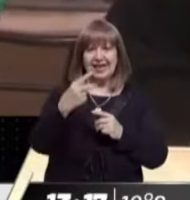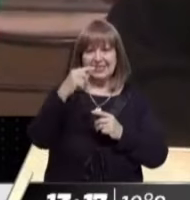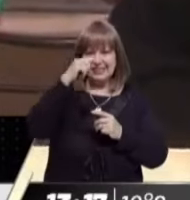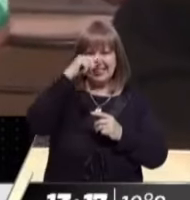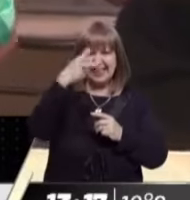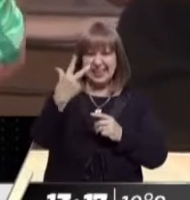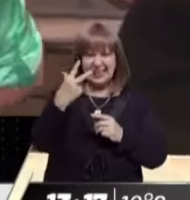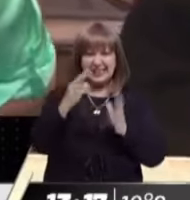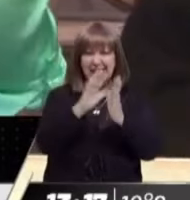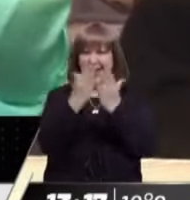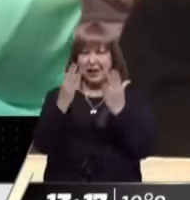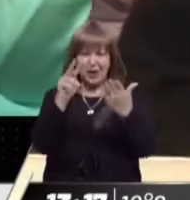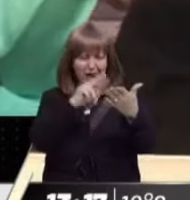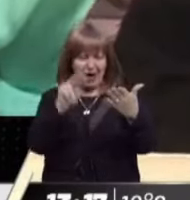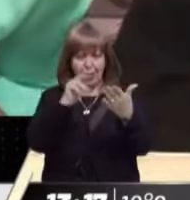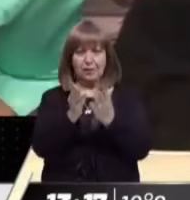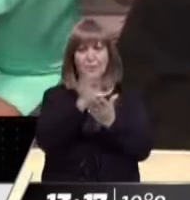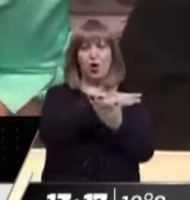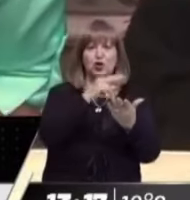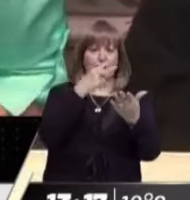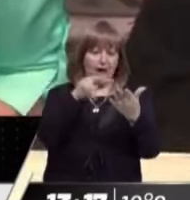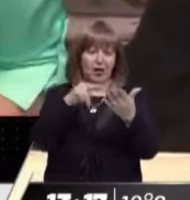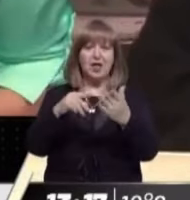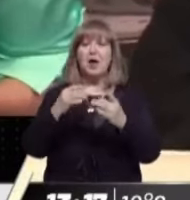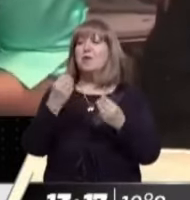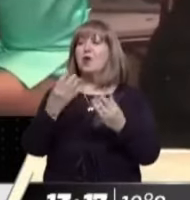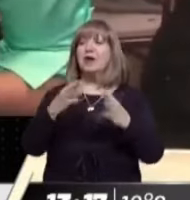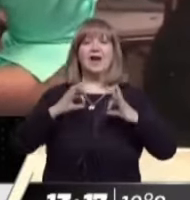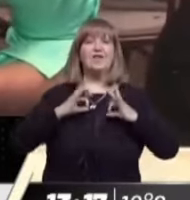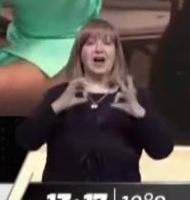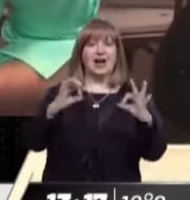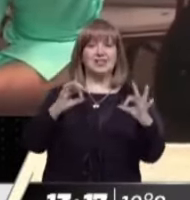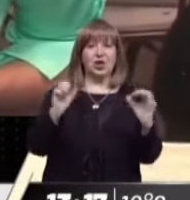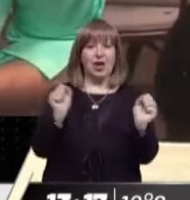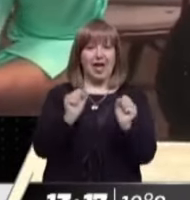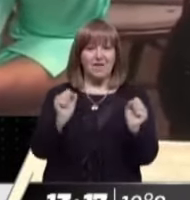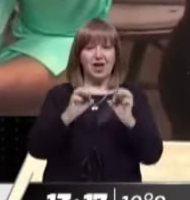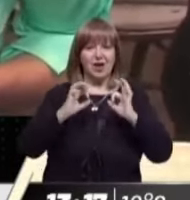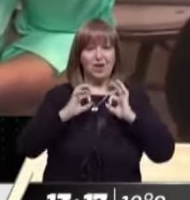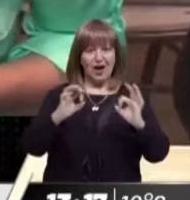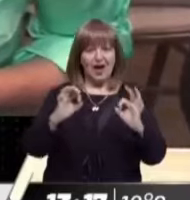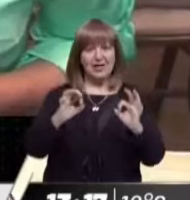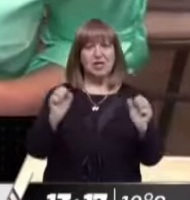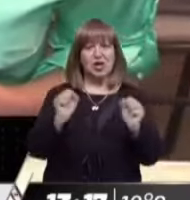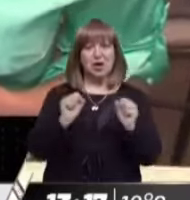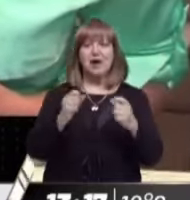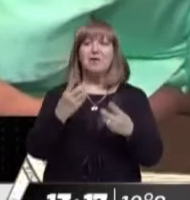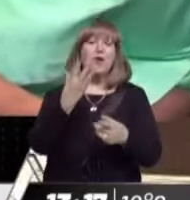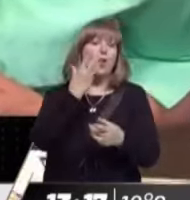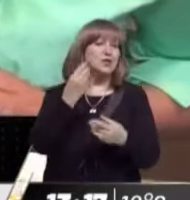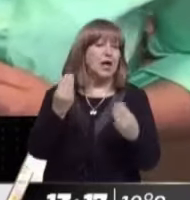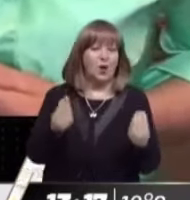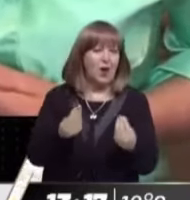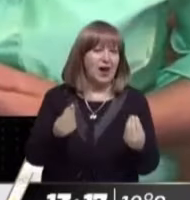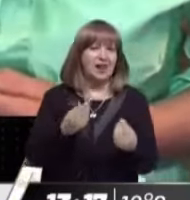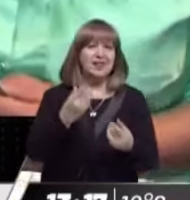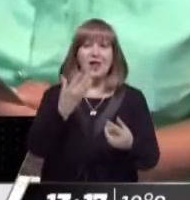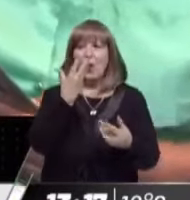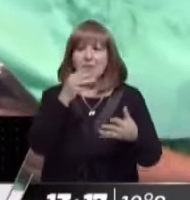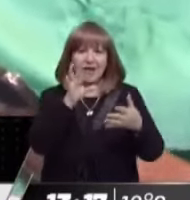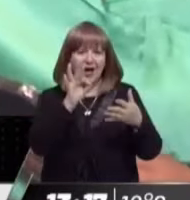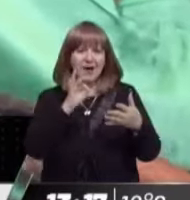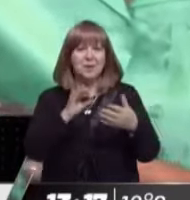73 libros, qué lindo, porque fue durante las vacaciones de invierno y un poquito más. Sí. ¿Qué libros eran? ¿Te acordás? ¿Cuál fue el que más te